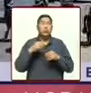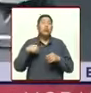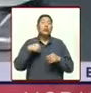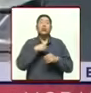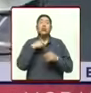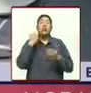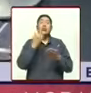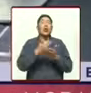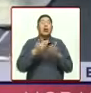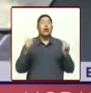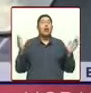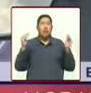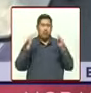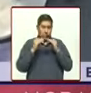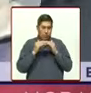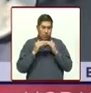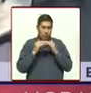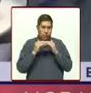La Paz.